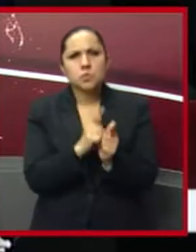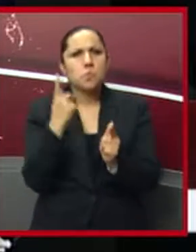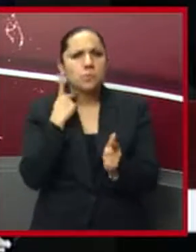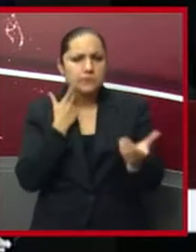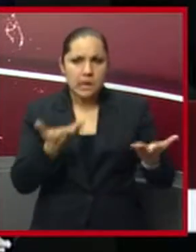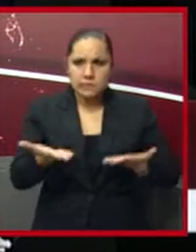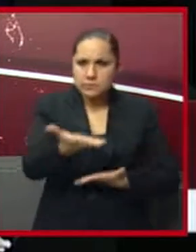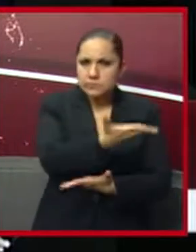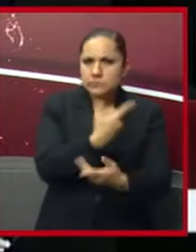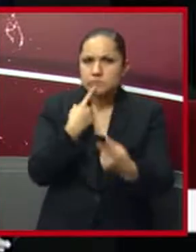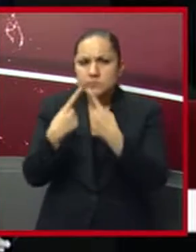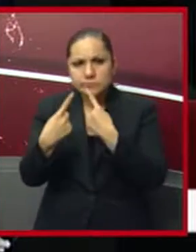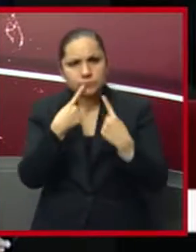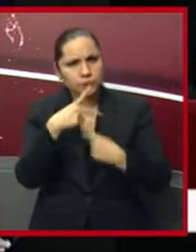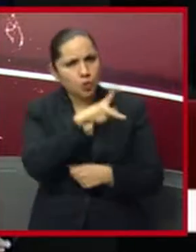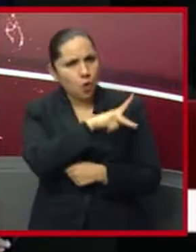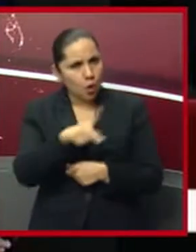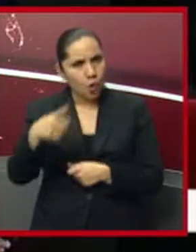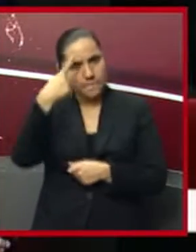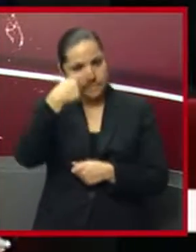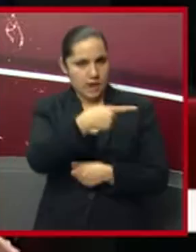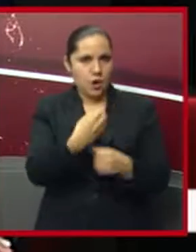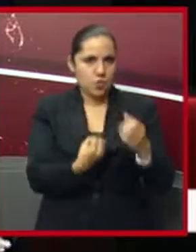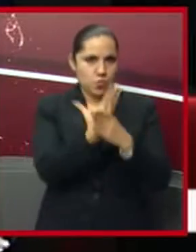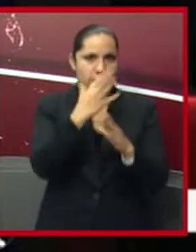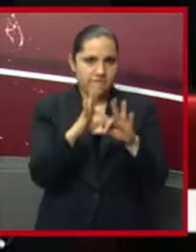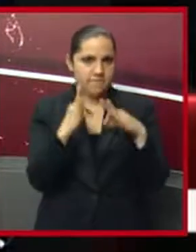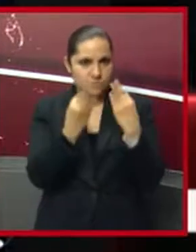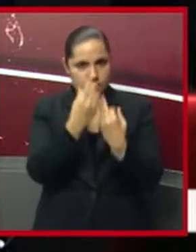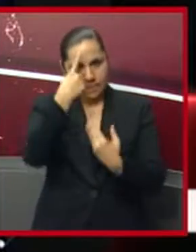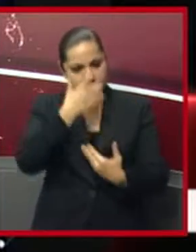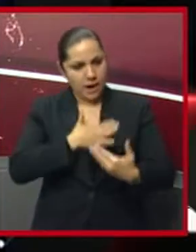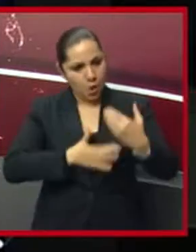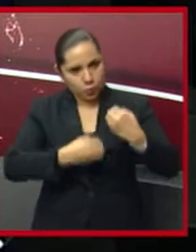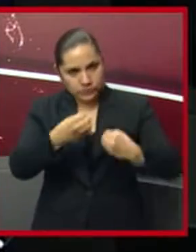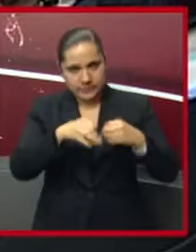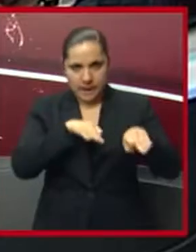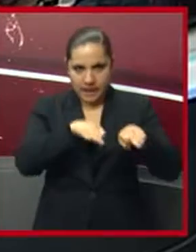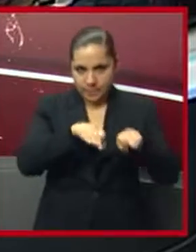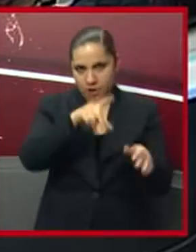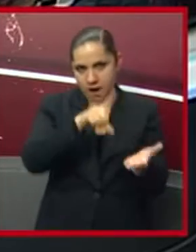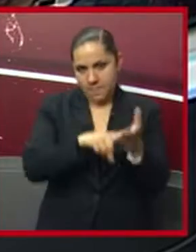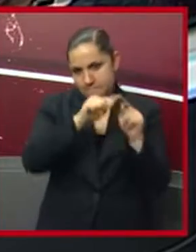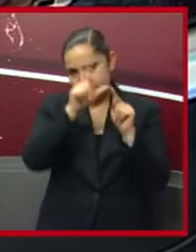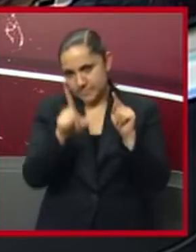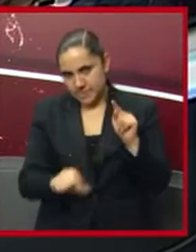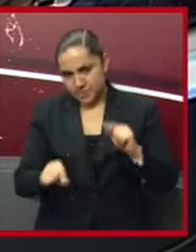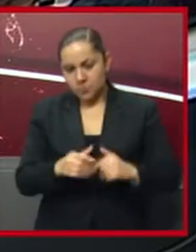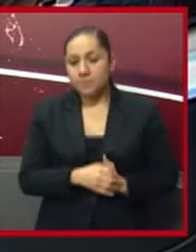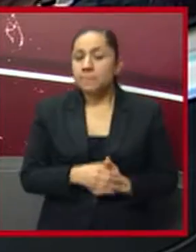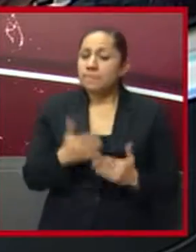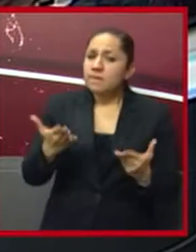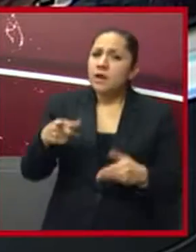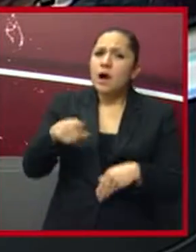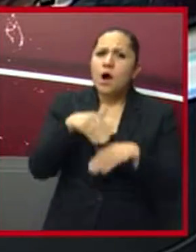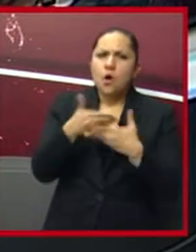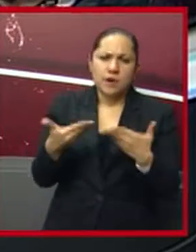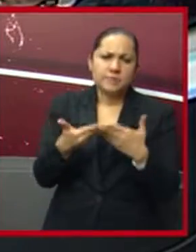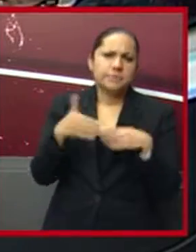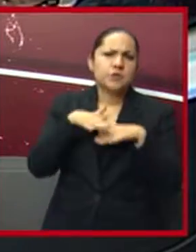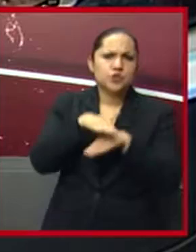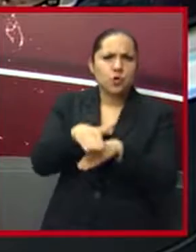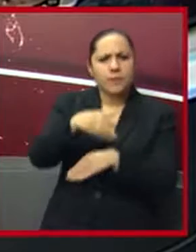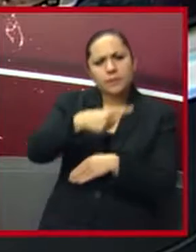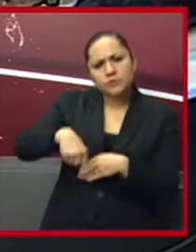reglamentación adecuada de todo este nuevo sistema laboral que va a existir en el país. Los acuerdos políticos, diputados, sin duda hay que hablar de ellos porque, bueno, siempre es